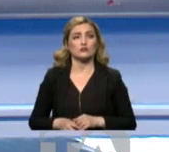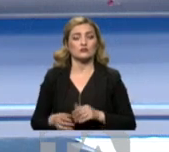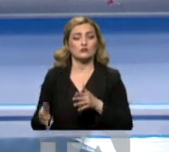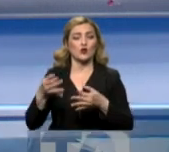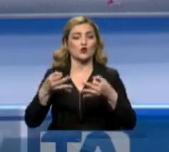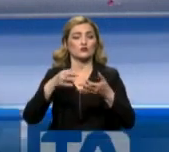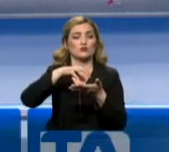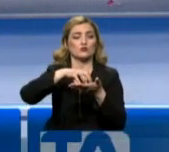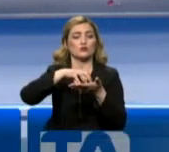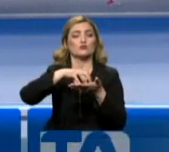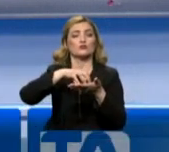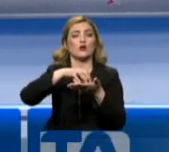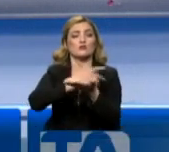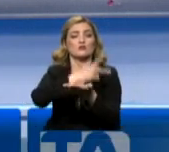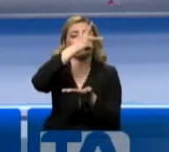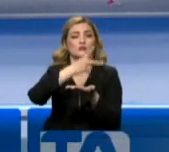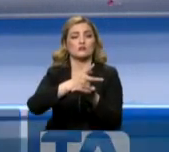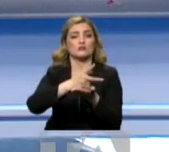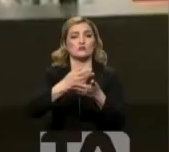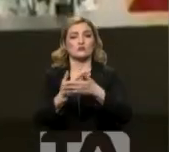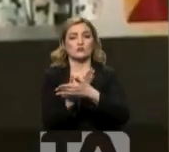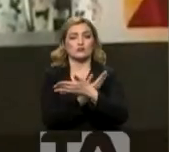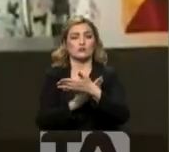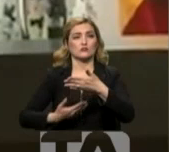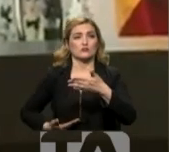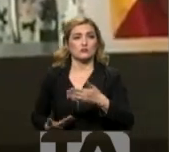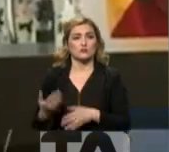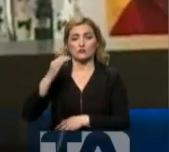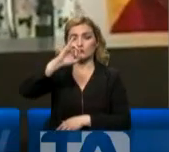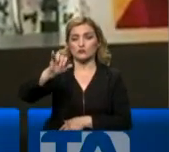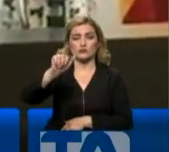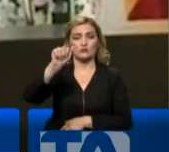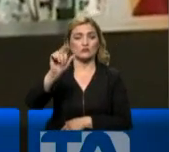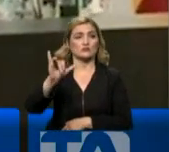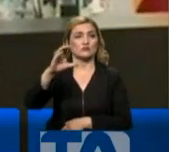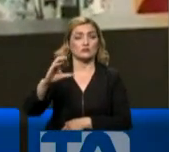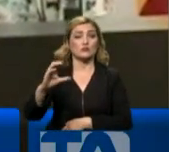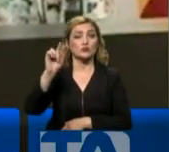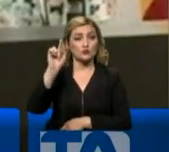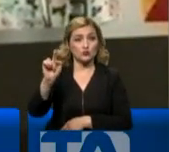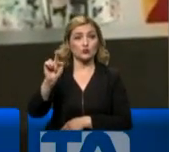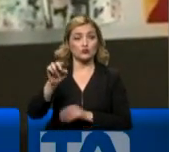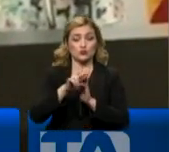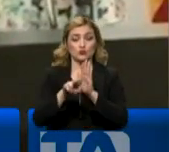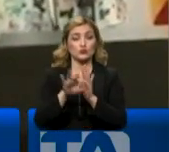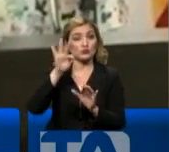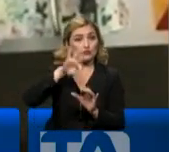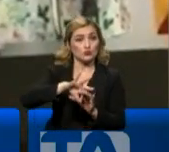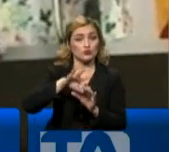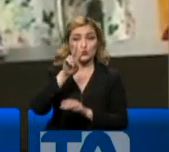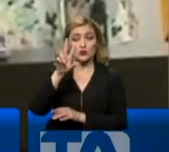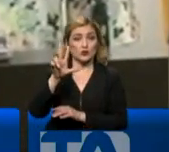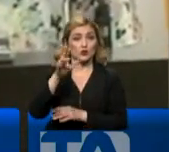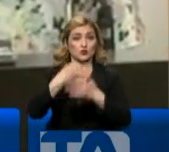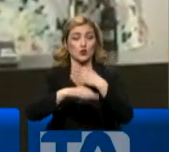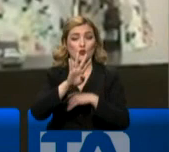La Corte Provincial de Justicia de Pichincha tiene nuevo presidente. Es Vladimir Jaya quien ganó la elección con el mínimo requerido de votos, 23